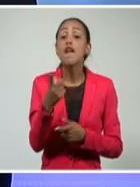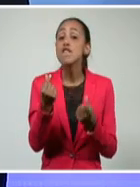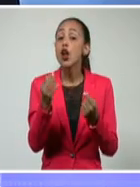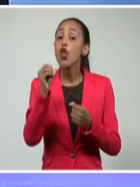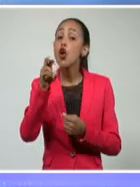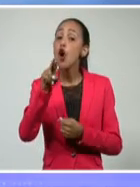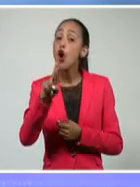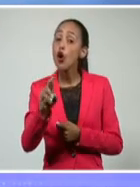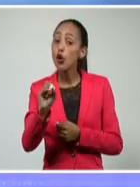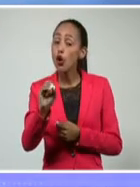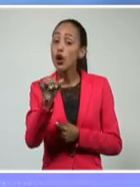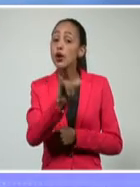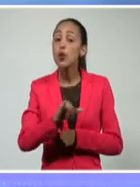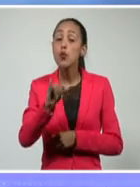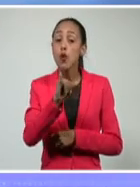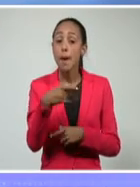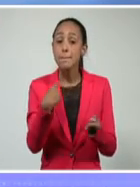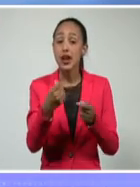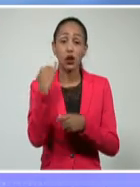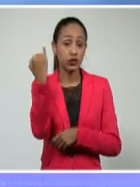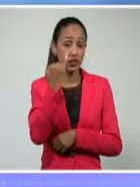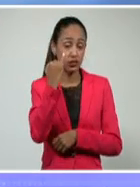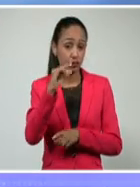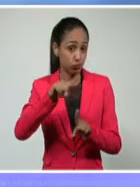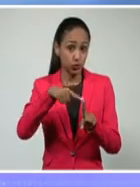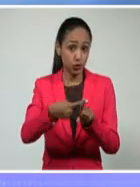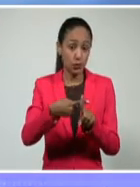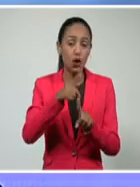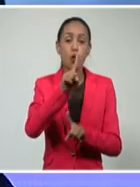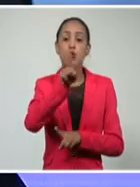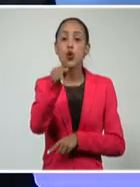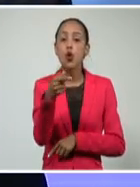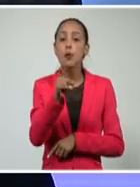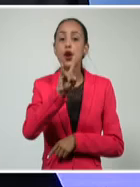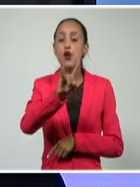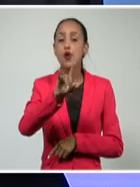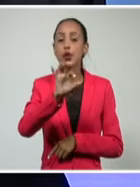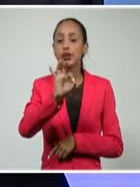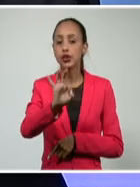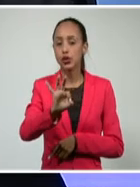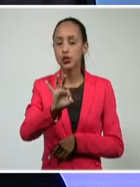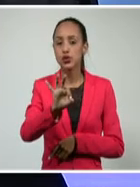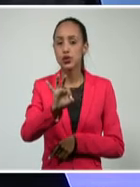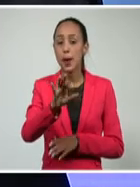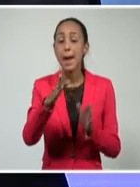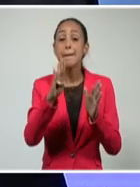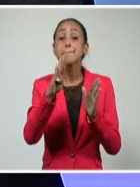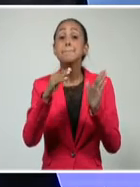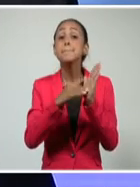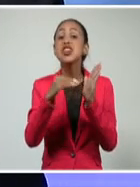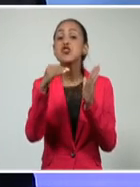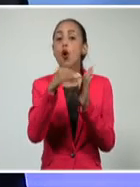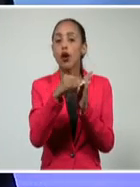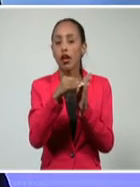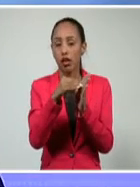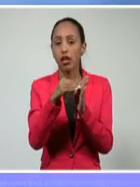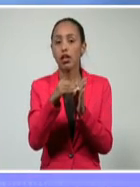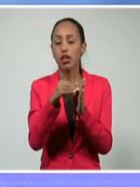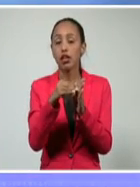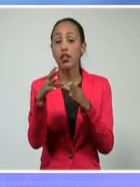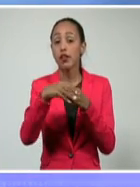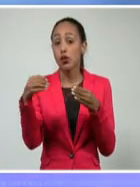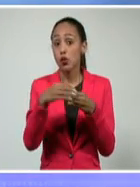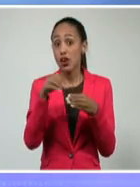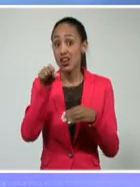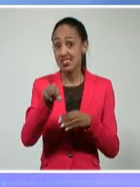internacional, hace que los daños sumen un total de 1,98 billones de dólares. Una cifra bien